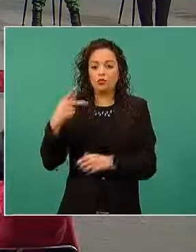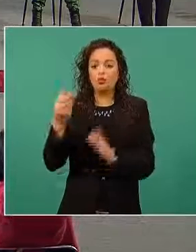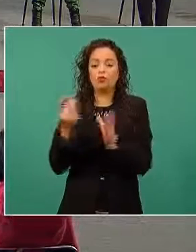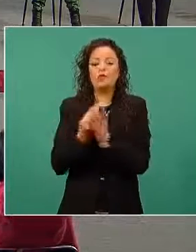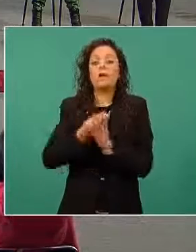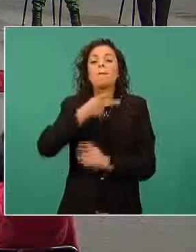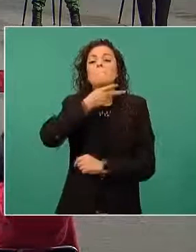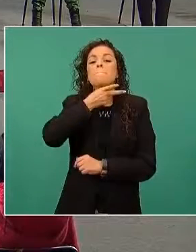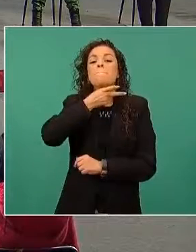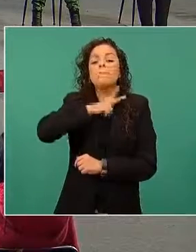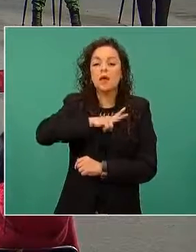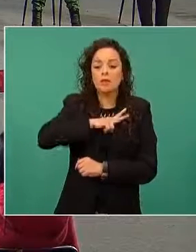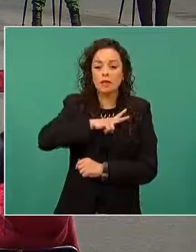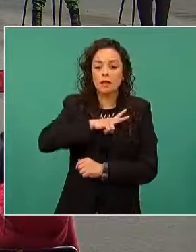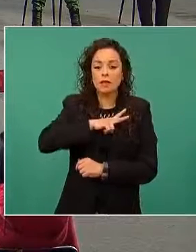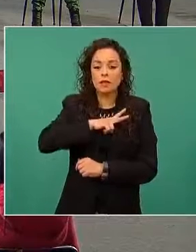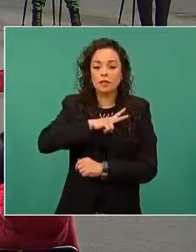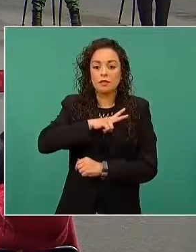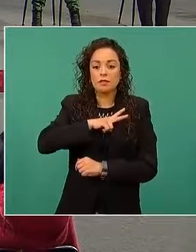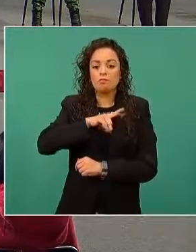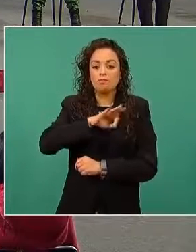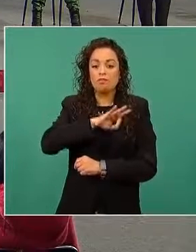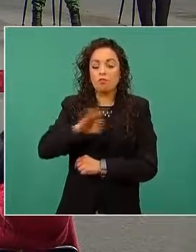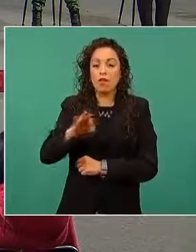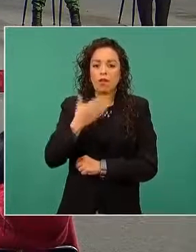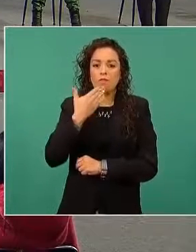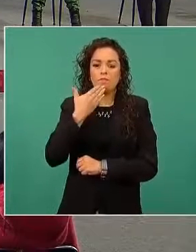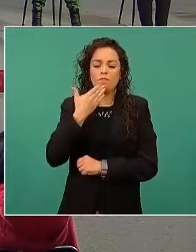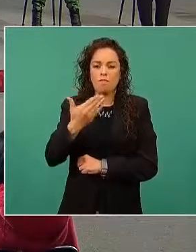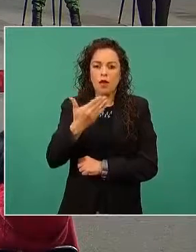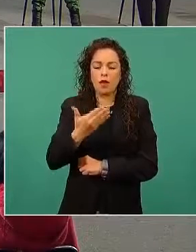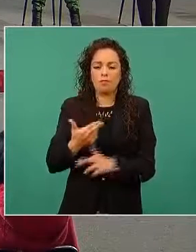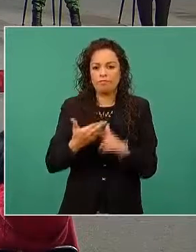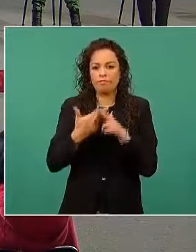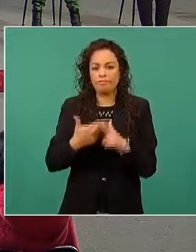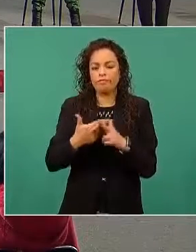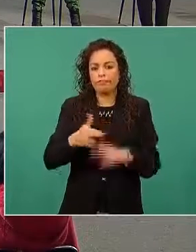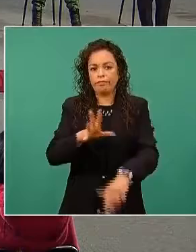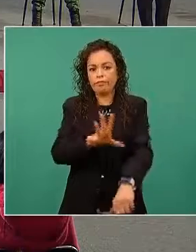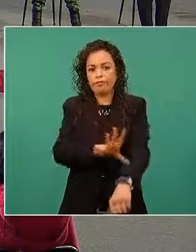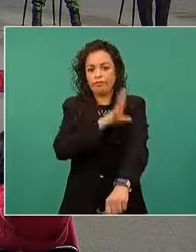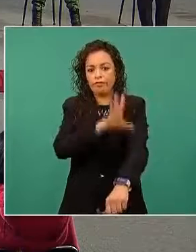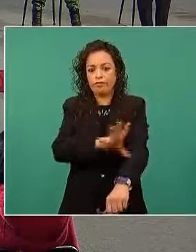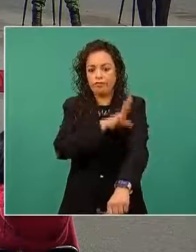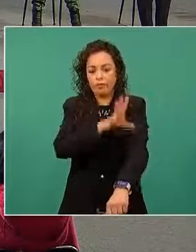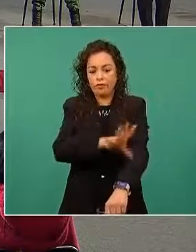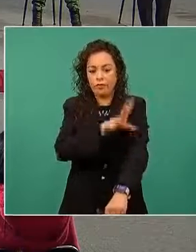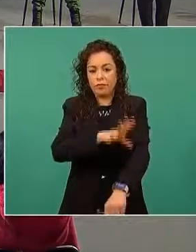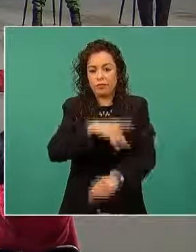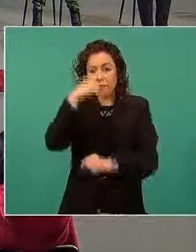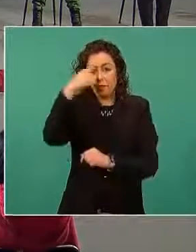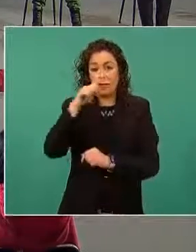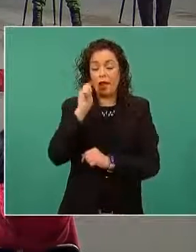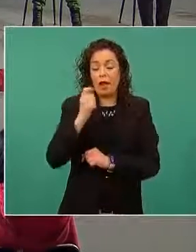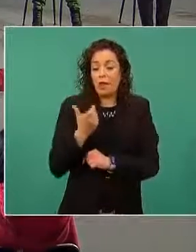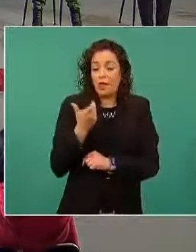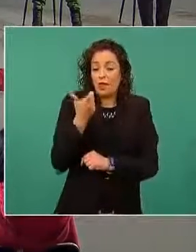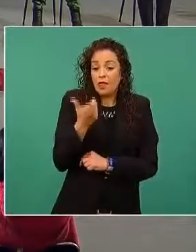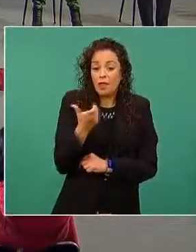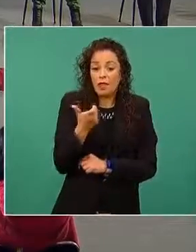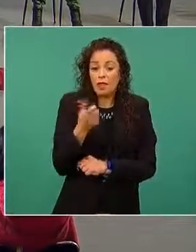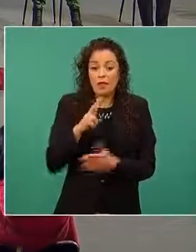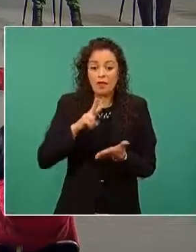permitir alcanzar la autosuficiencia energética y garantizar que los precios de los combustibles